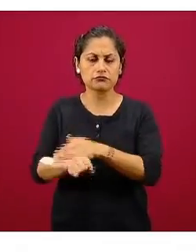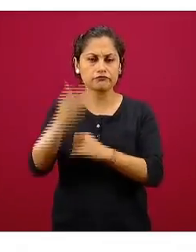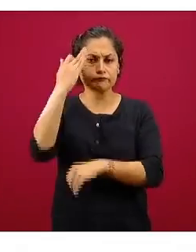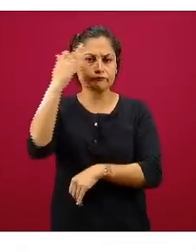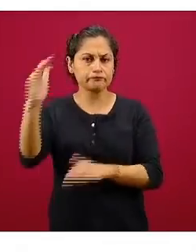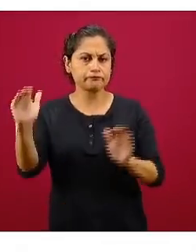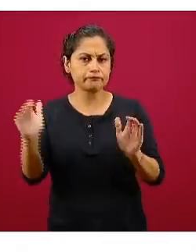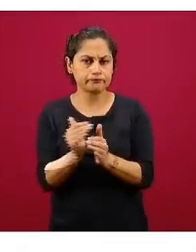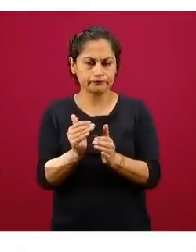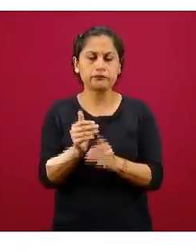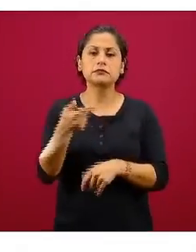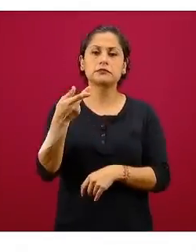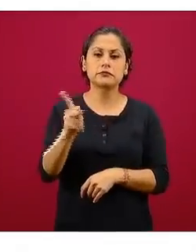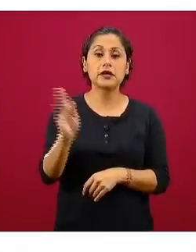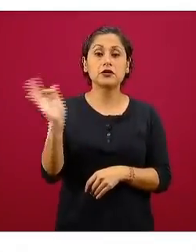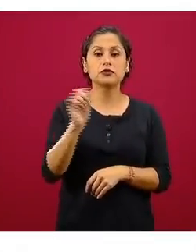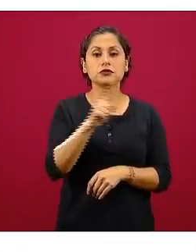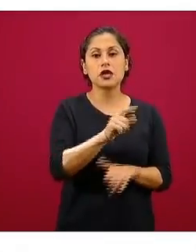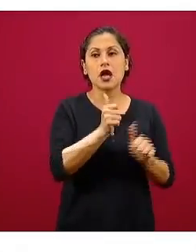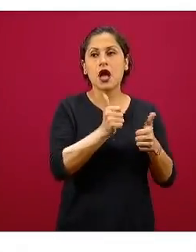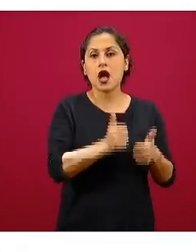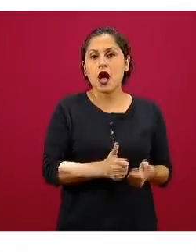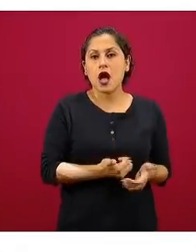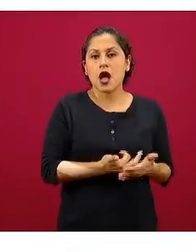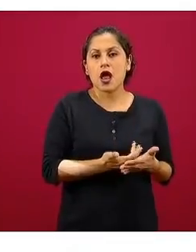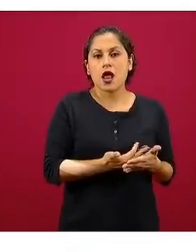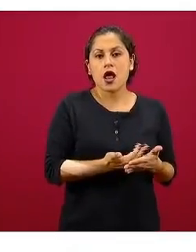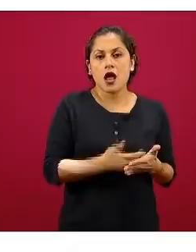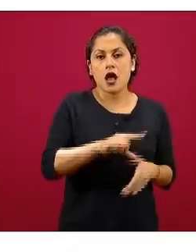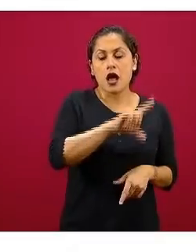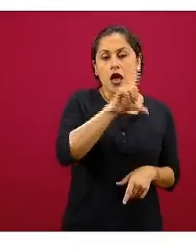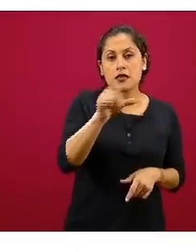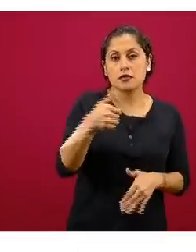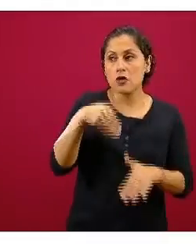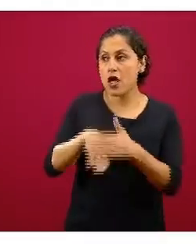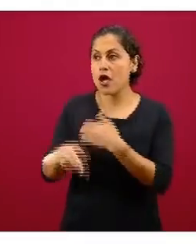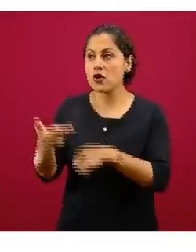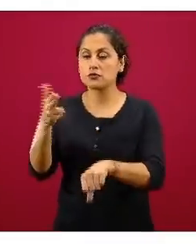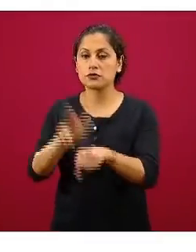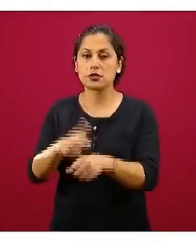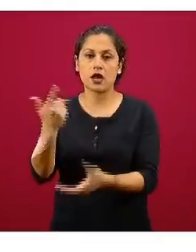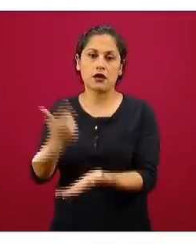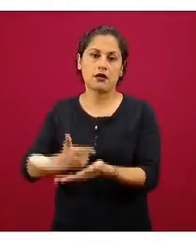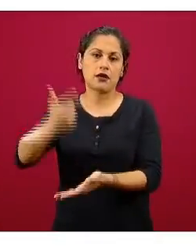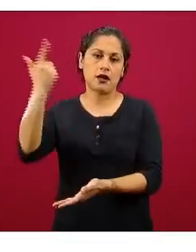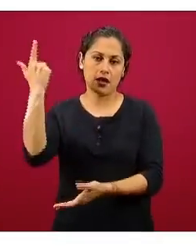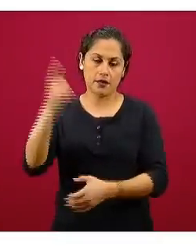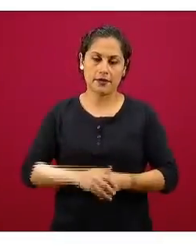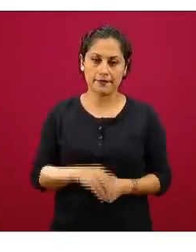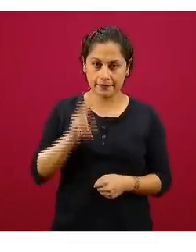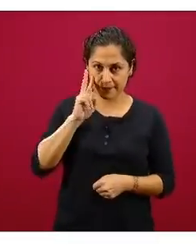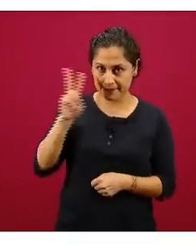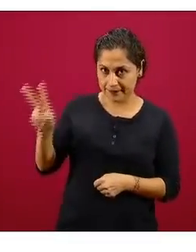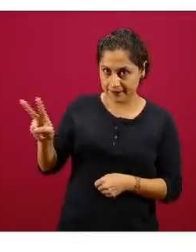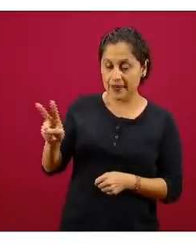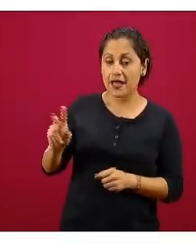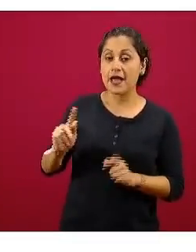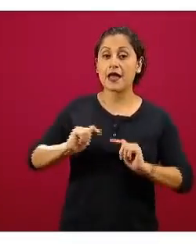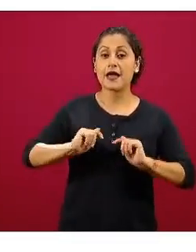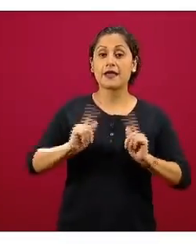En cambio, si se esperan, ya puede ser más complicado. La última de Tlaxcala es la de terapia intensiva,